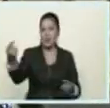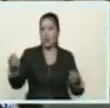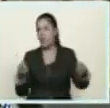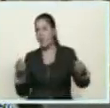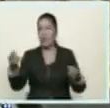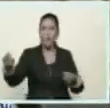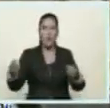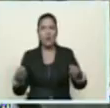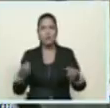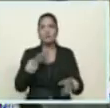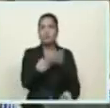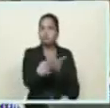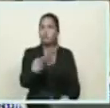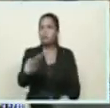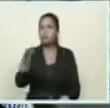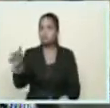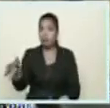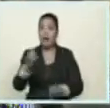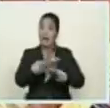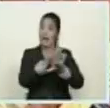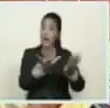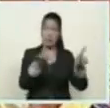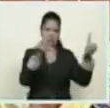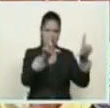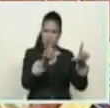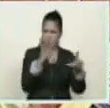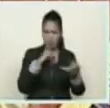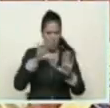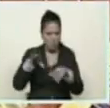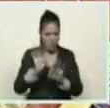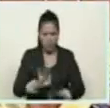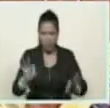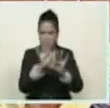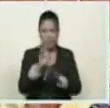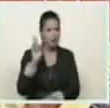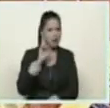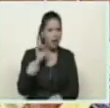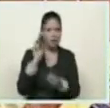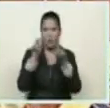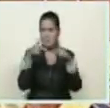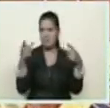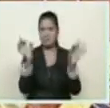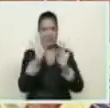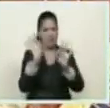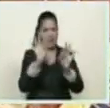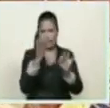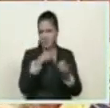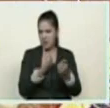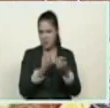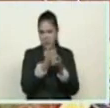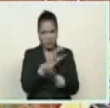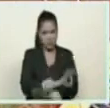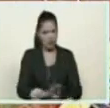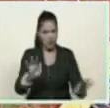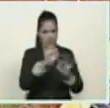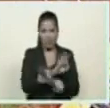vamos recorriendo el país sin el apoyo de la televisión de la radio de la prensa de nadie